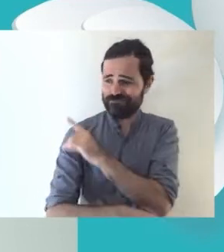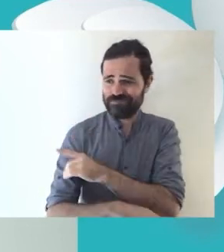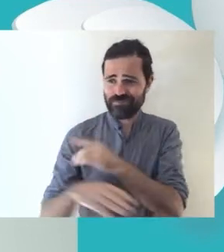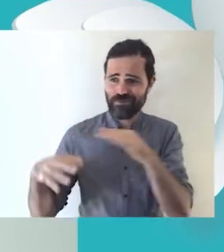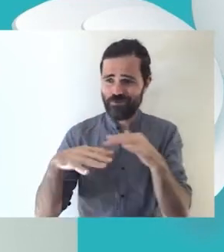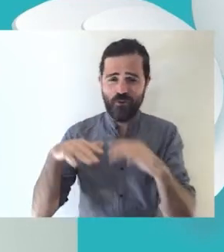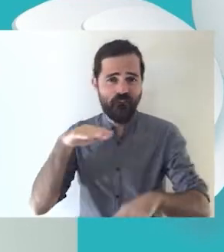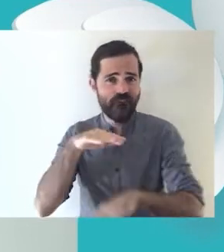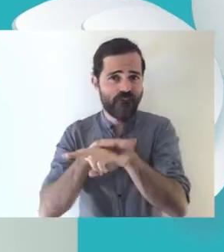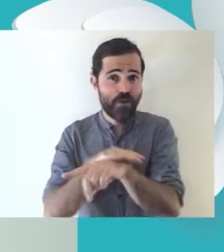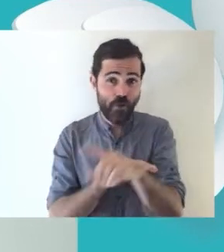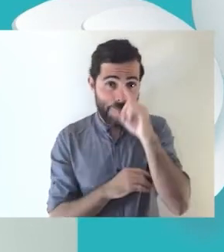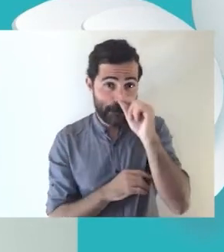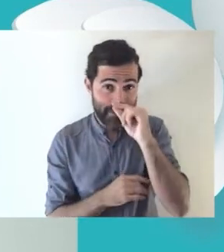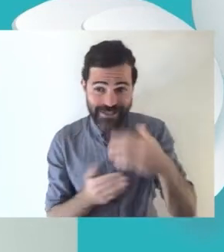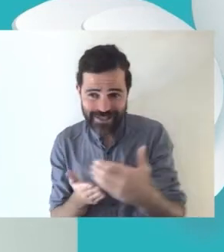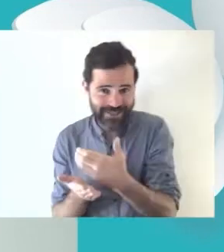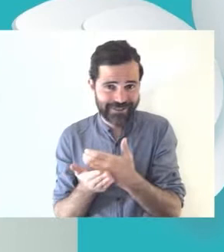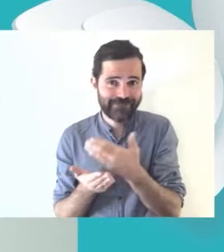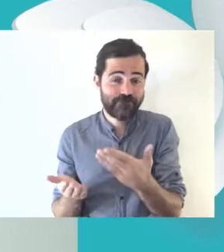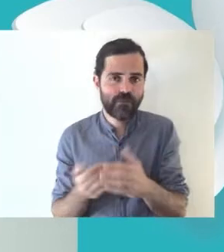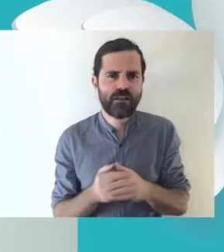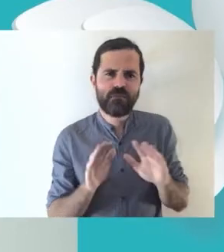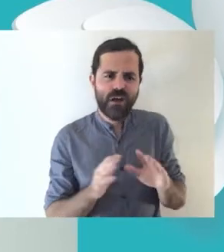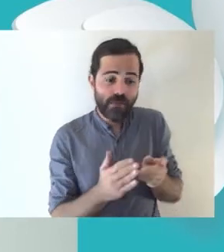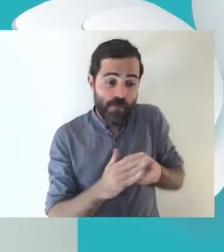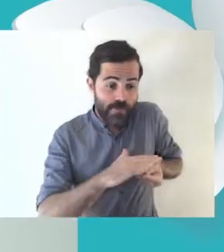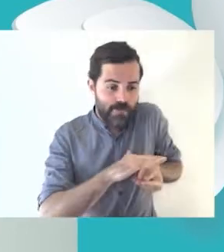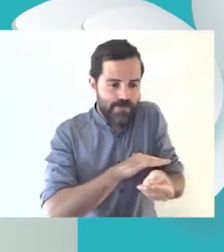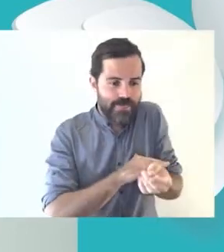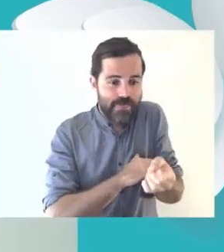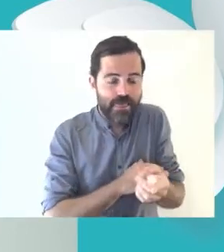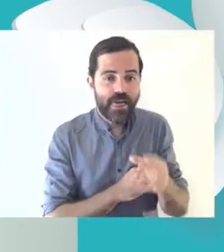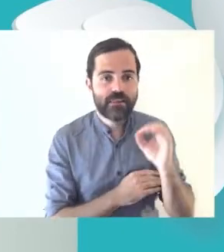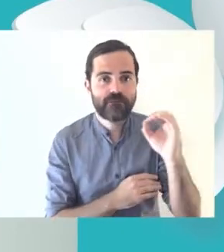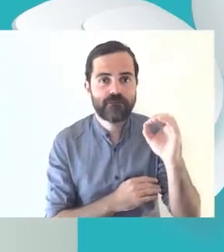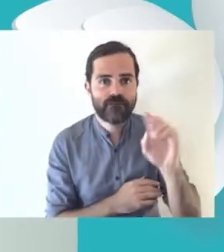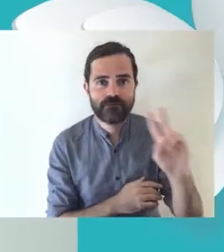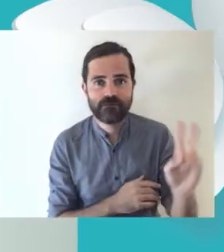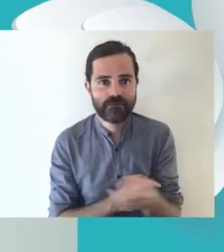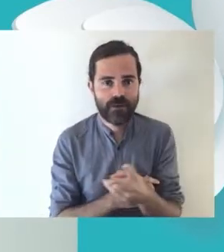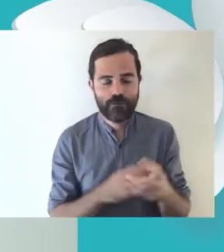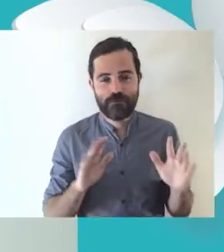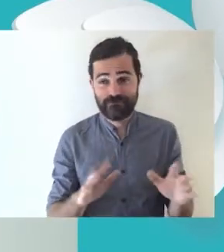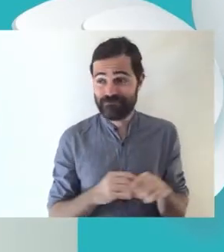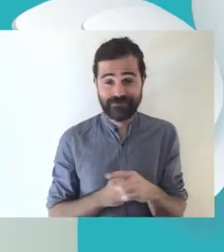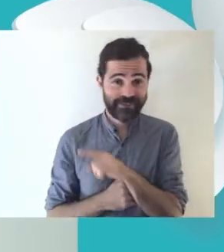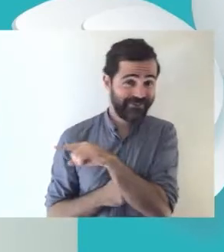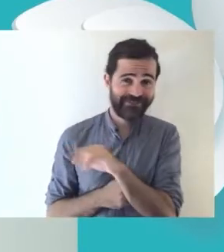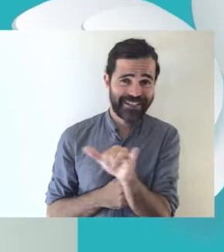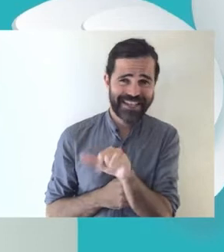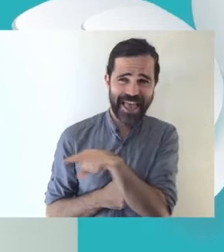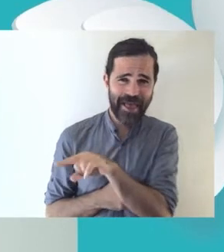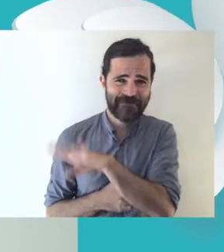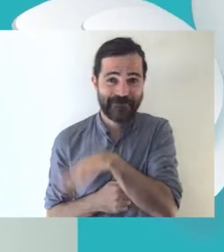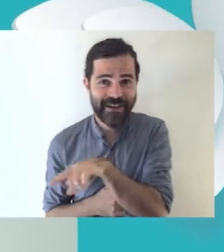y en contratación de personas con discapacidad fue de 0 euros, que es lo mismo que ha ingresado el Barça por el fichaje de Messi. Pero no venimos a hablar de Messi ni del Barça, sino